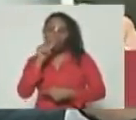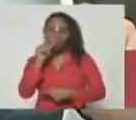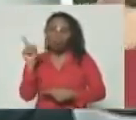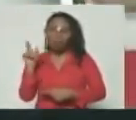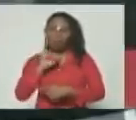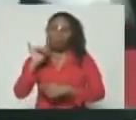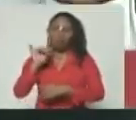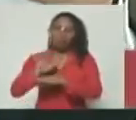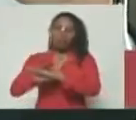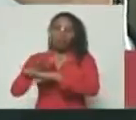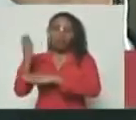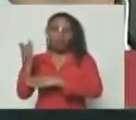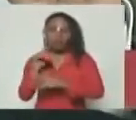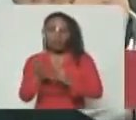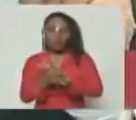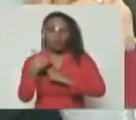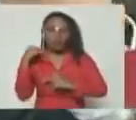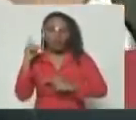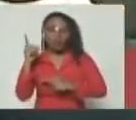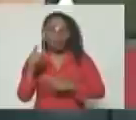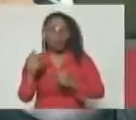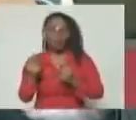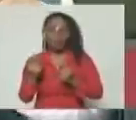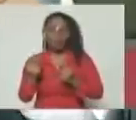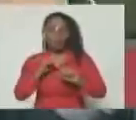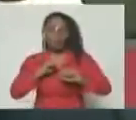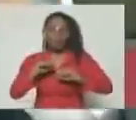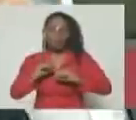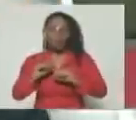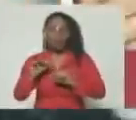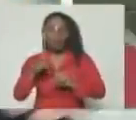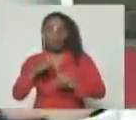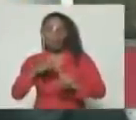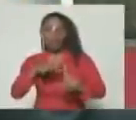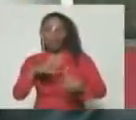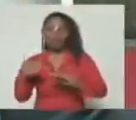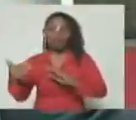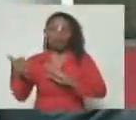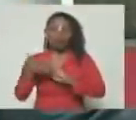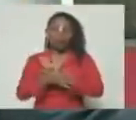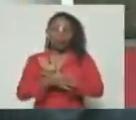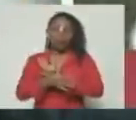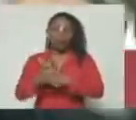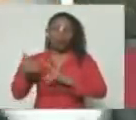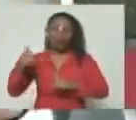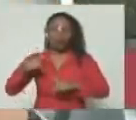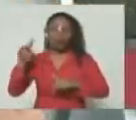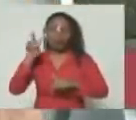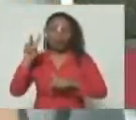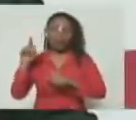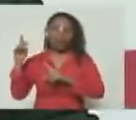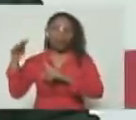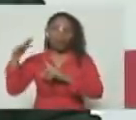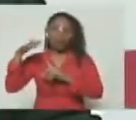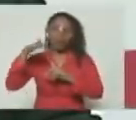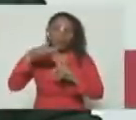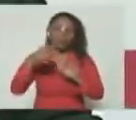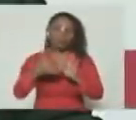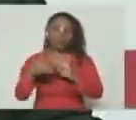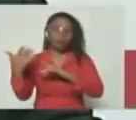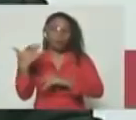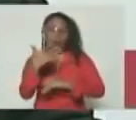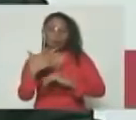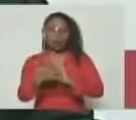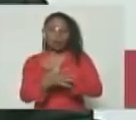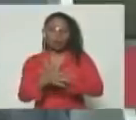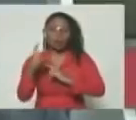han servido para desactivar en la OIT las amenazas que sobre Venezuela durante muchos años han estado encima y que ahora, bueno,